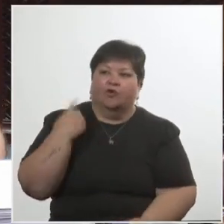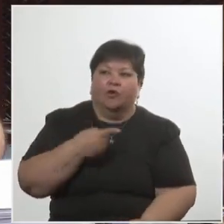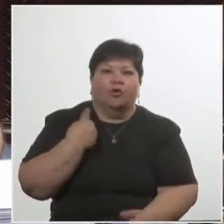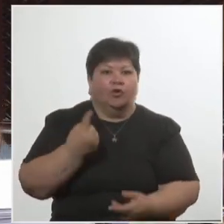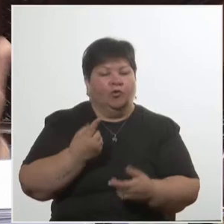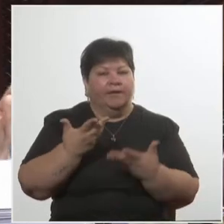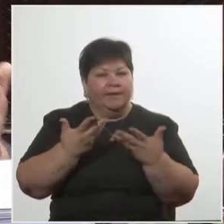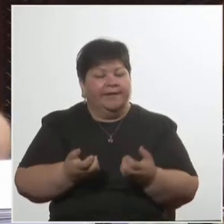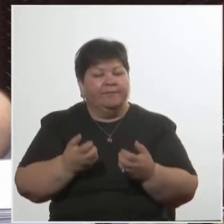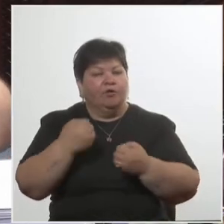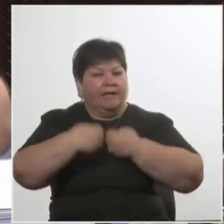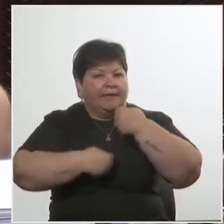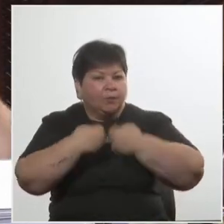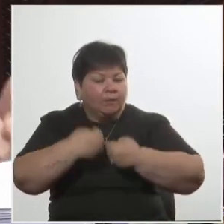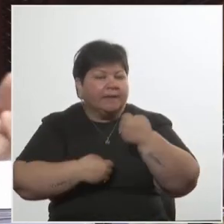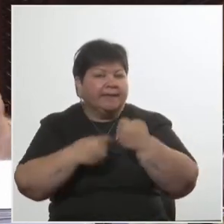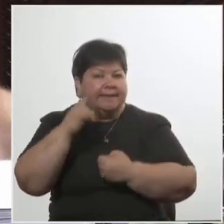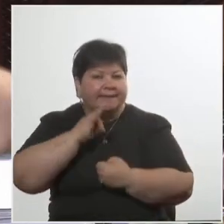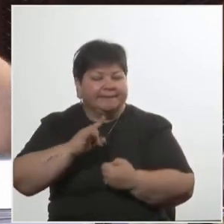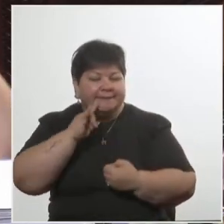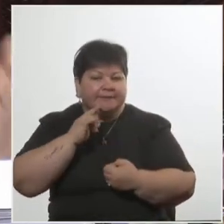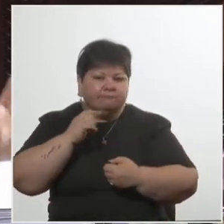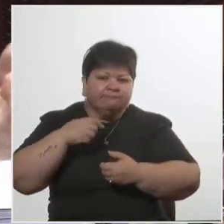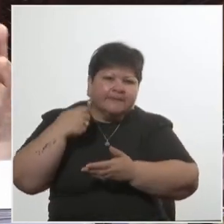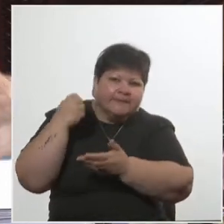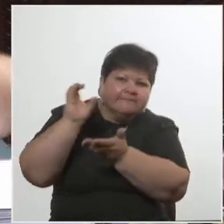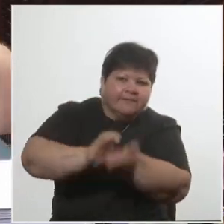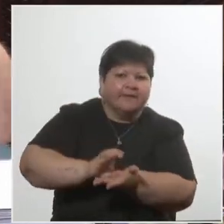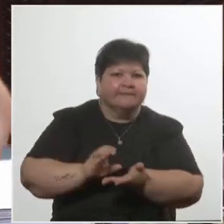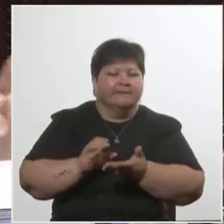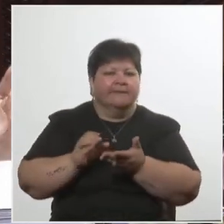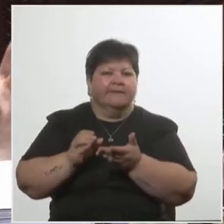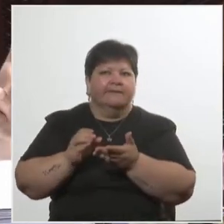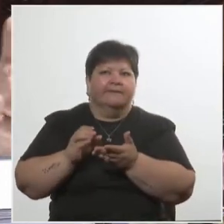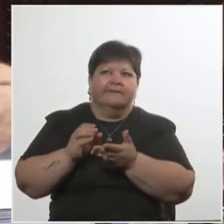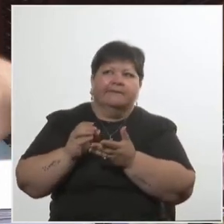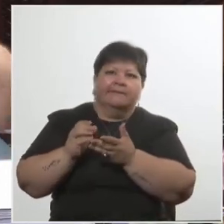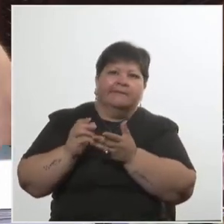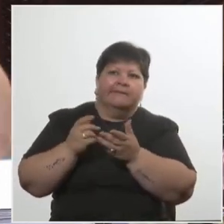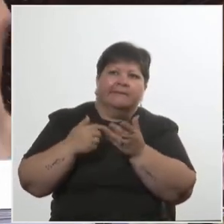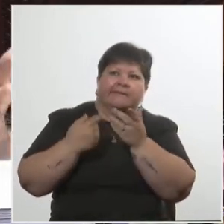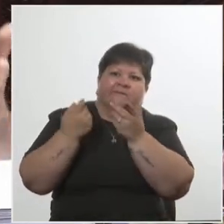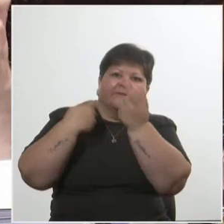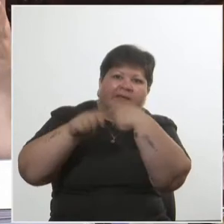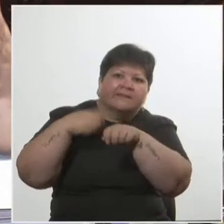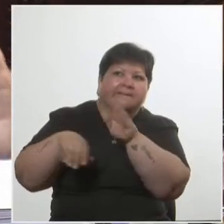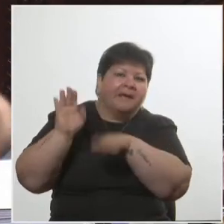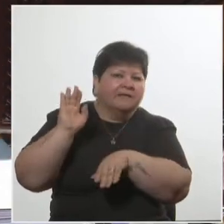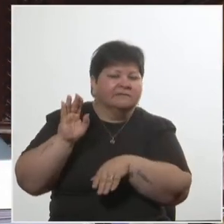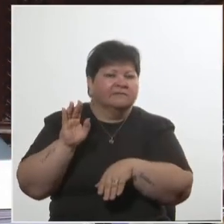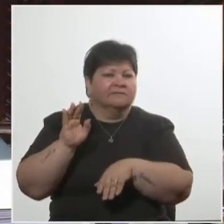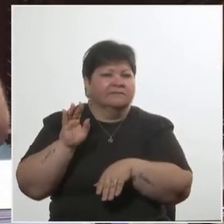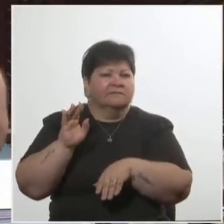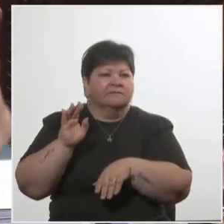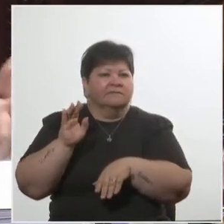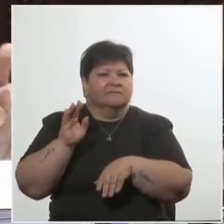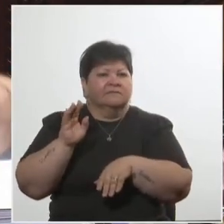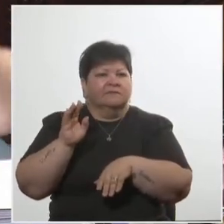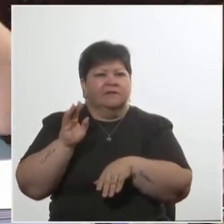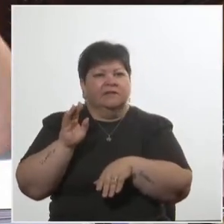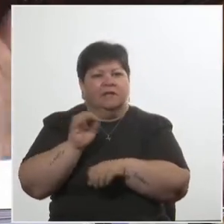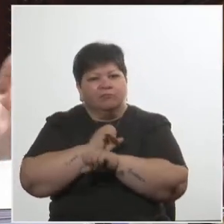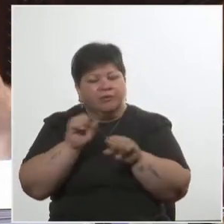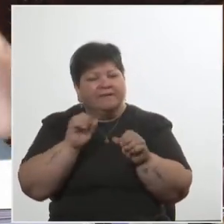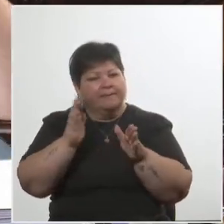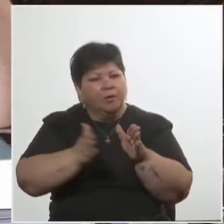queremos que la industria continúe que la industria invierta que la industria gane más marcado que genere mejor producción que los tamberos tenga la posibilidad de colocar mejor